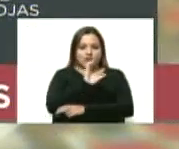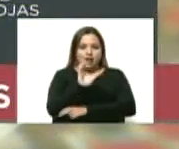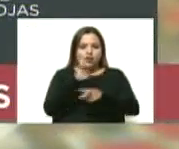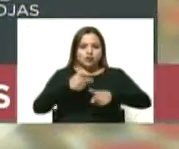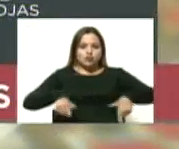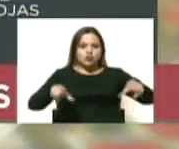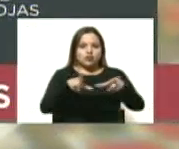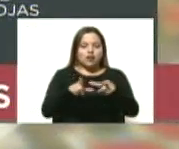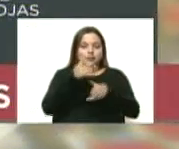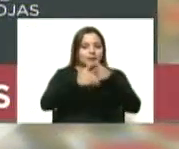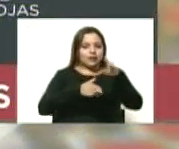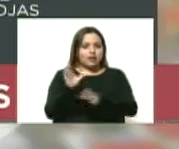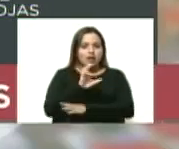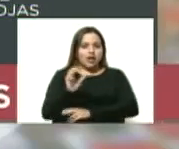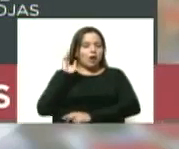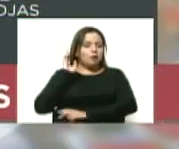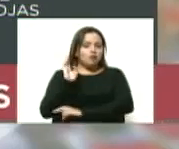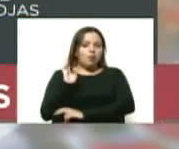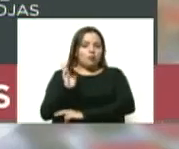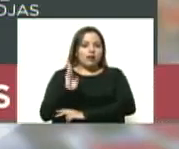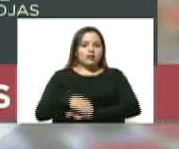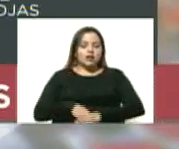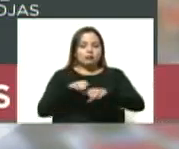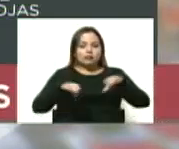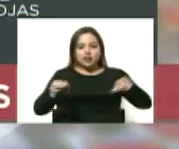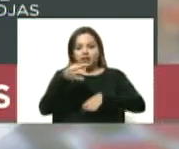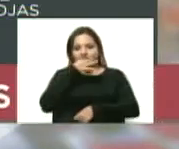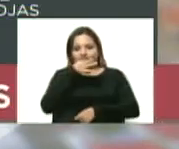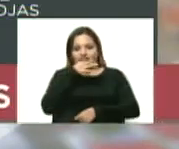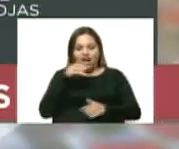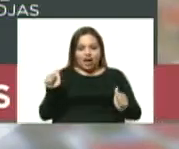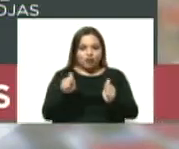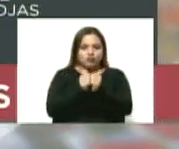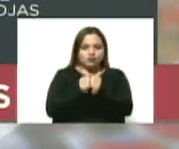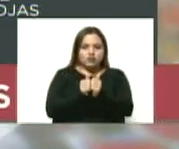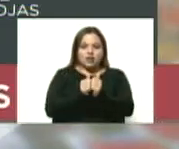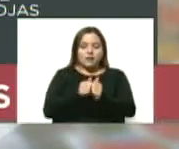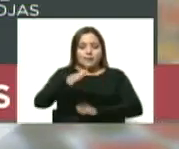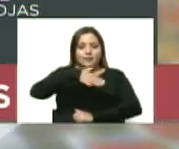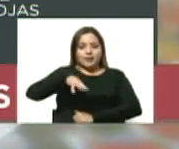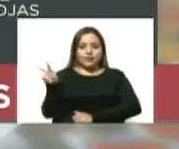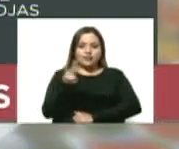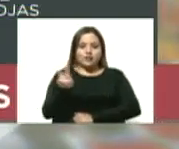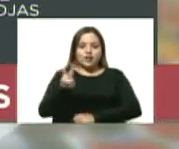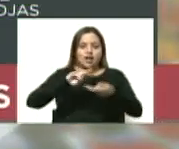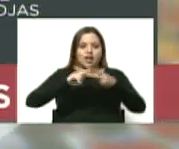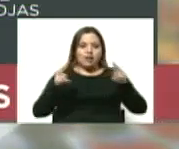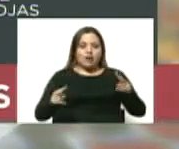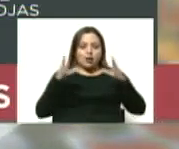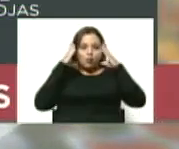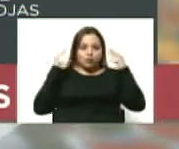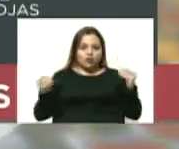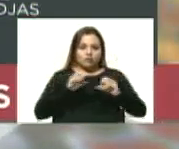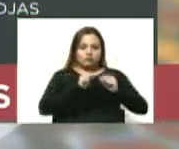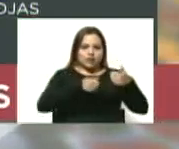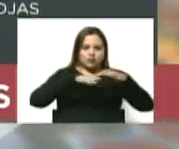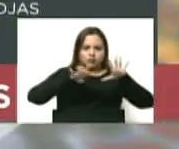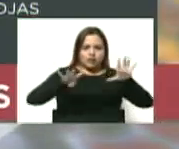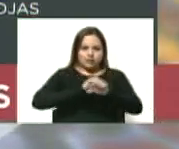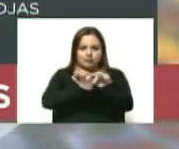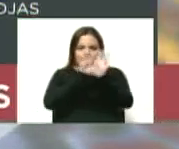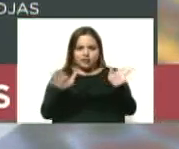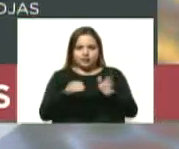metro de Caracas, Propatria, Palo Verde, Las Adjuntas, Plaza Venezuela, La Paz y La Hollada desde las 9 de la mañana. También en el